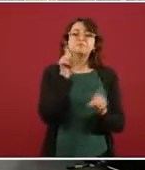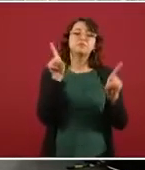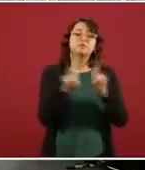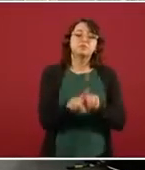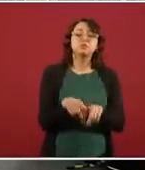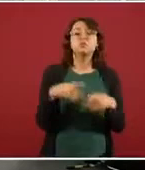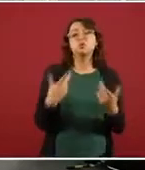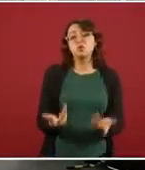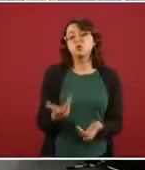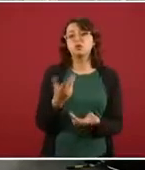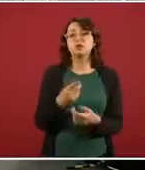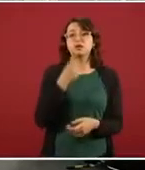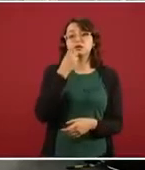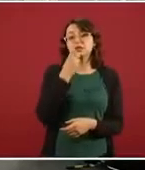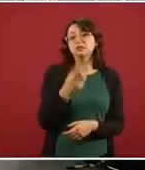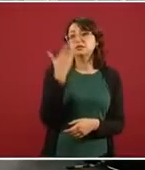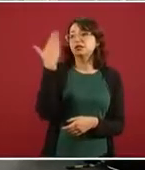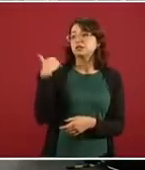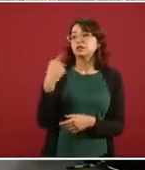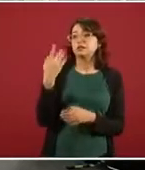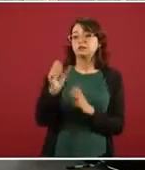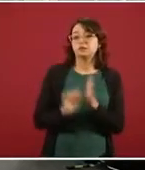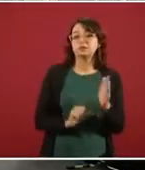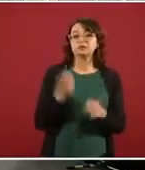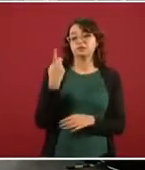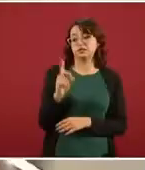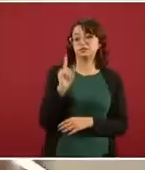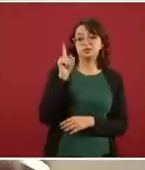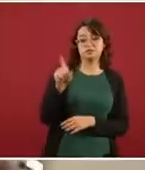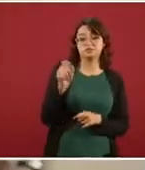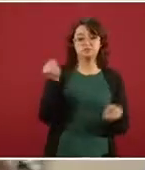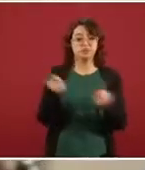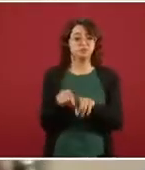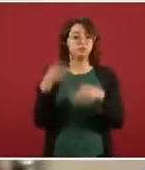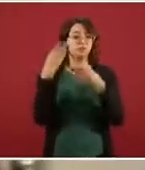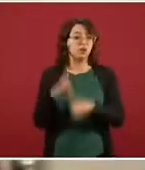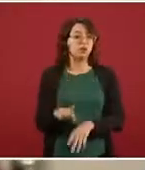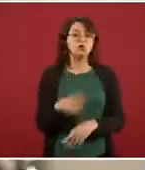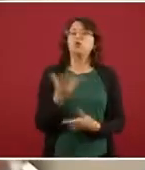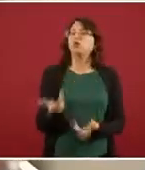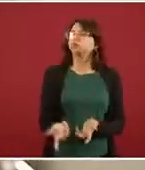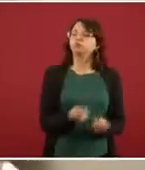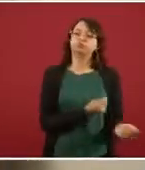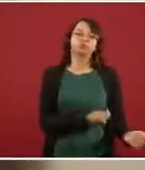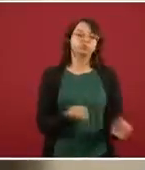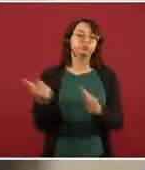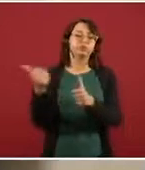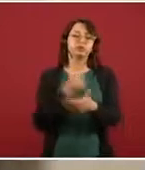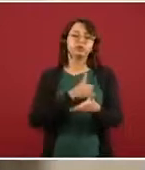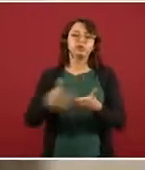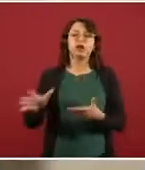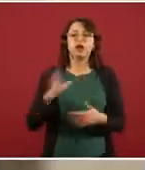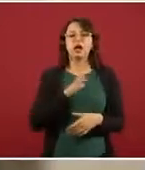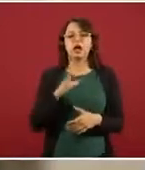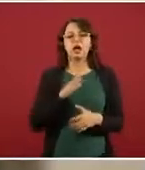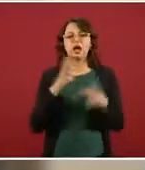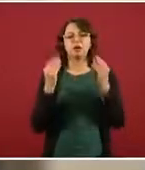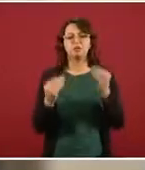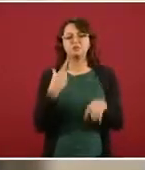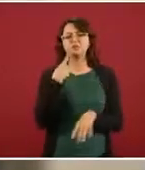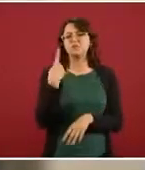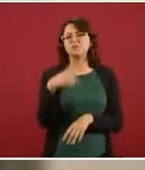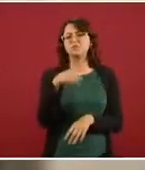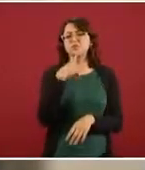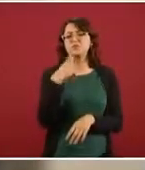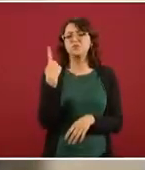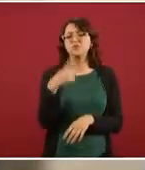a miles de trabajadores de Bancomer. Hemos recibido ya muchas denuncias acerca de esto y